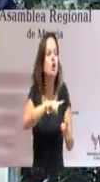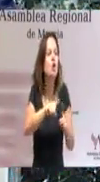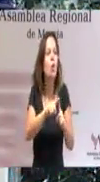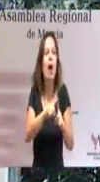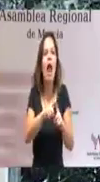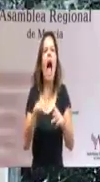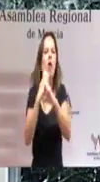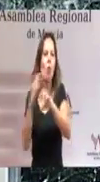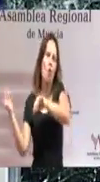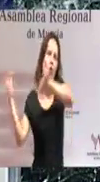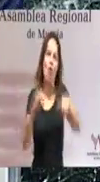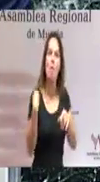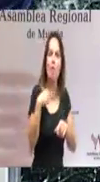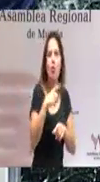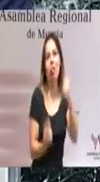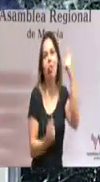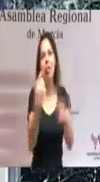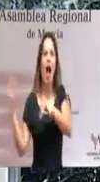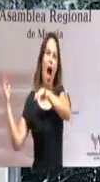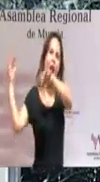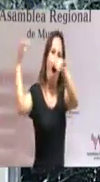Nosotros no traemos autobuses, como hace usted de vez en cuando.